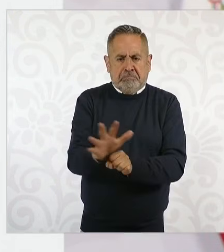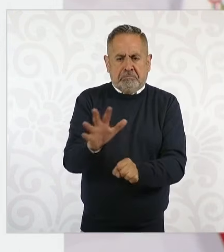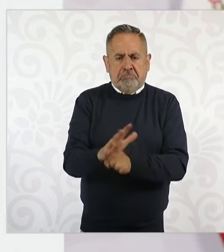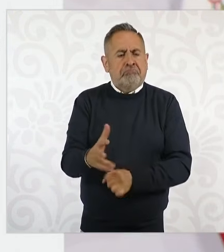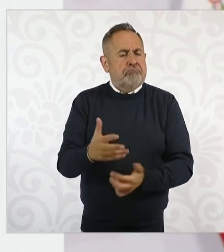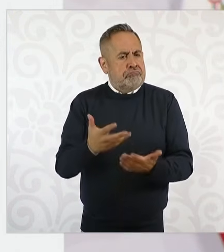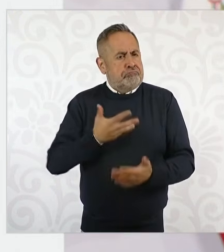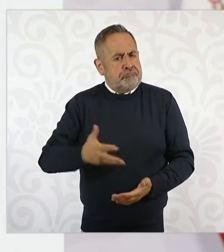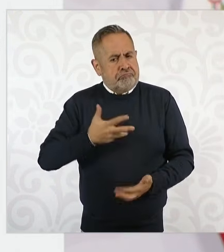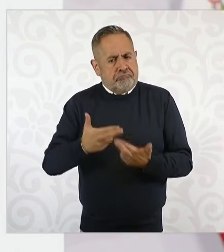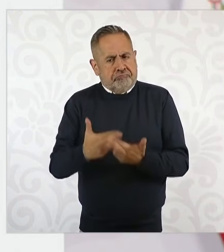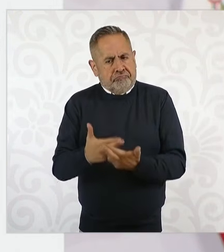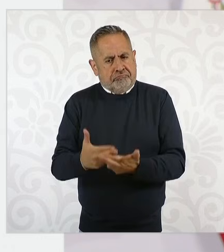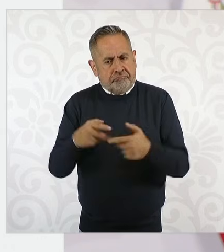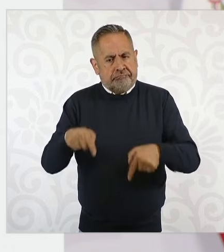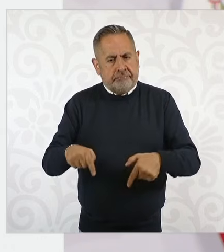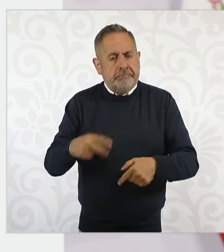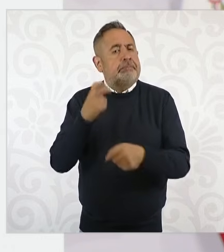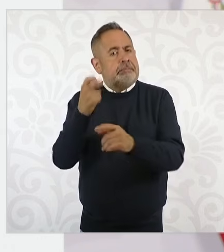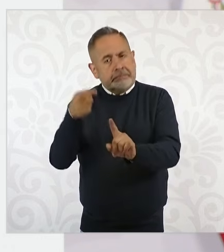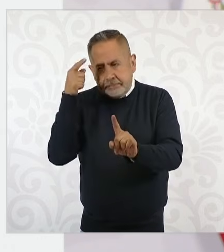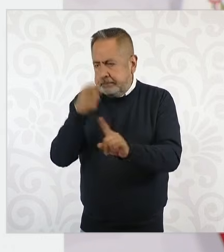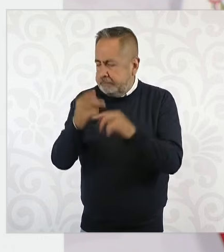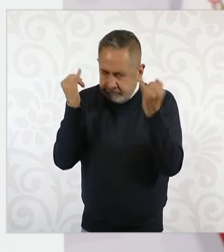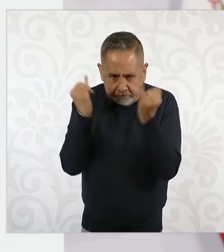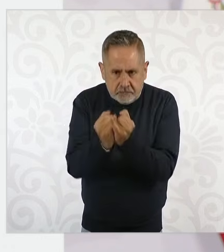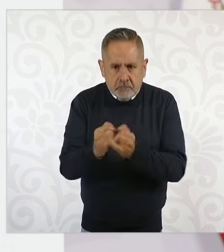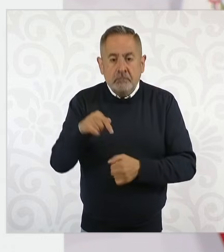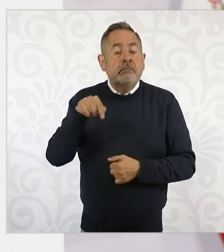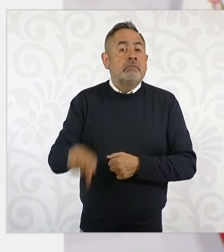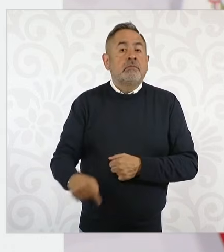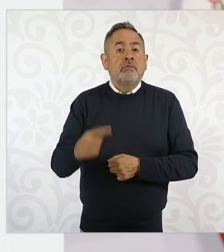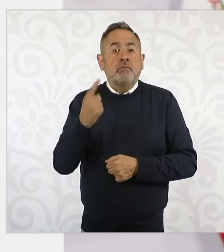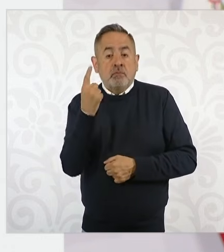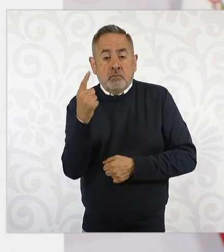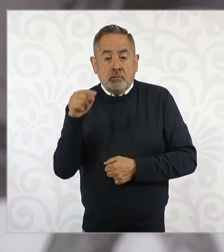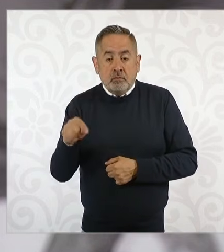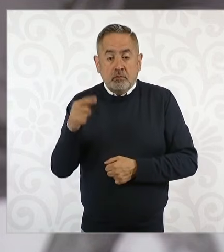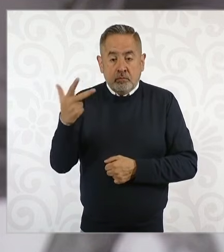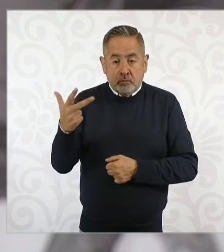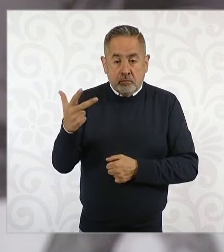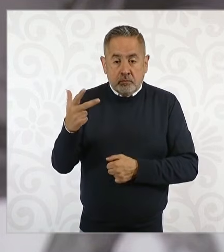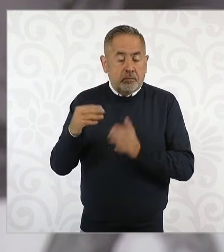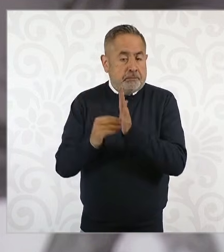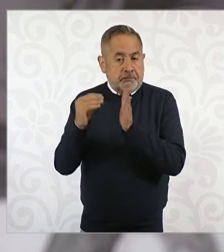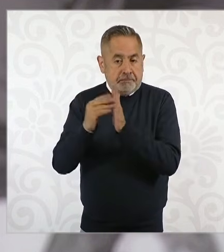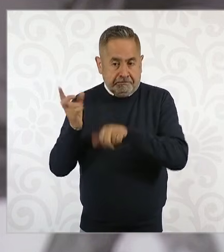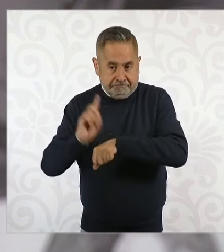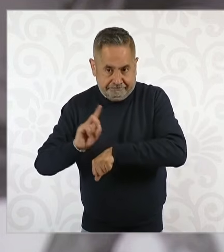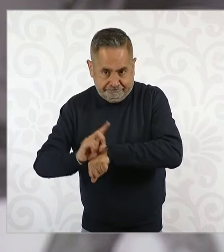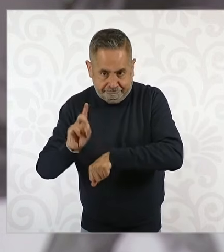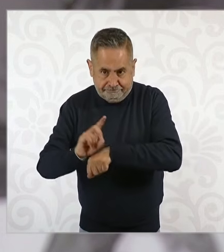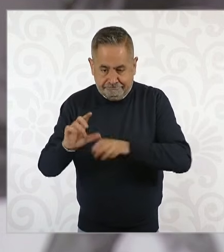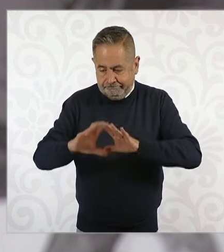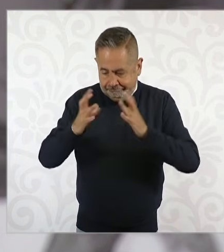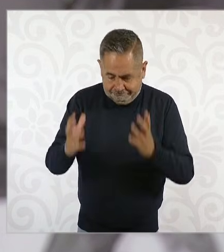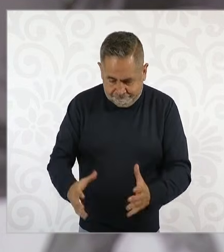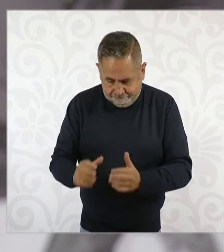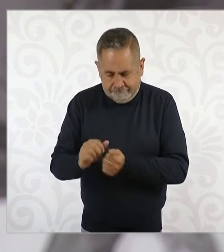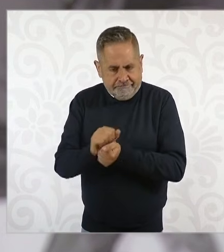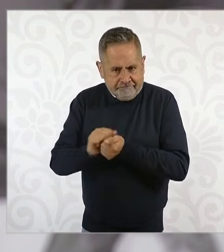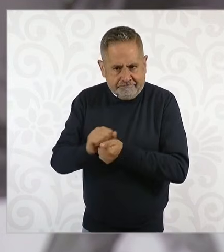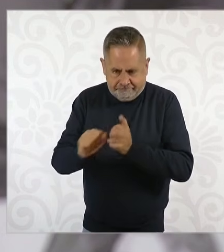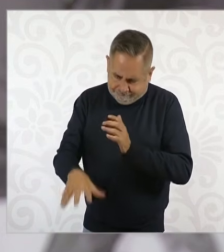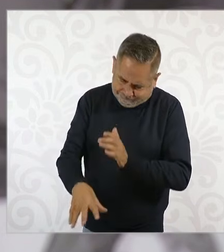nosotros es el mismo: producir 1.8 millones de barriles diarios totales de la